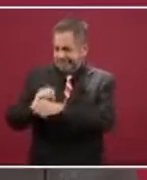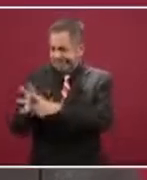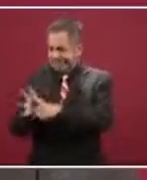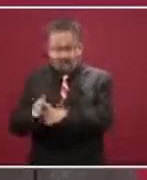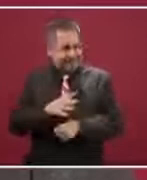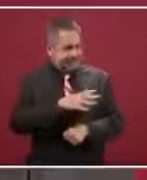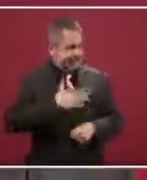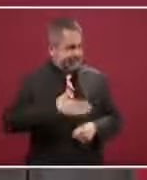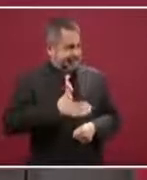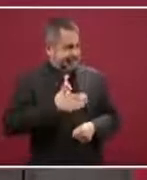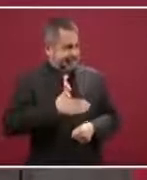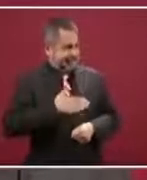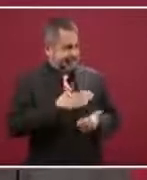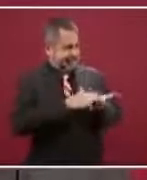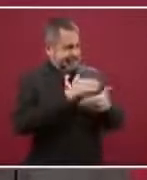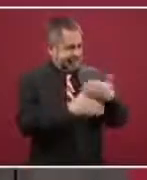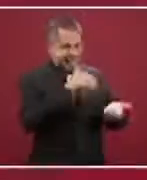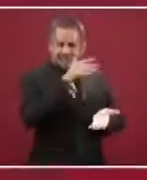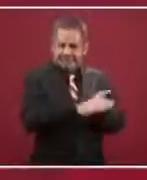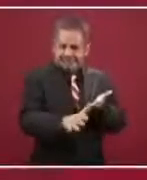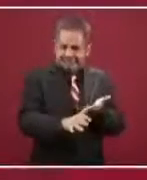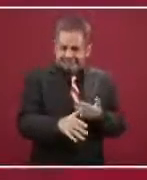O que nos expliquen, pues.